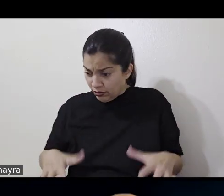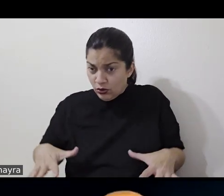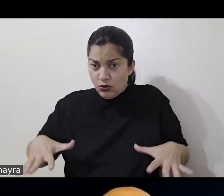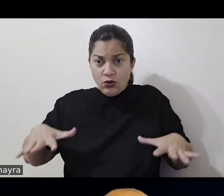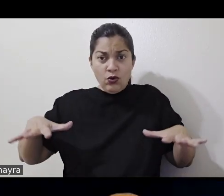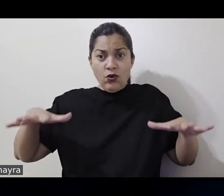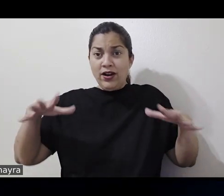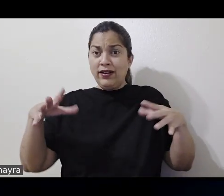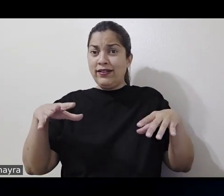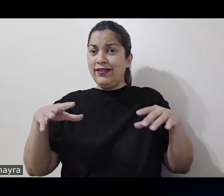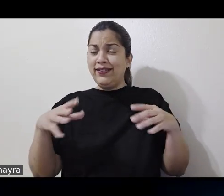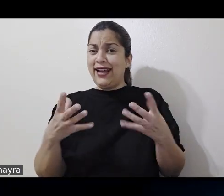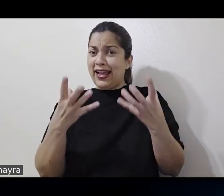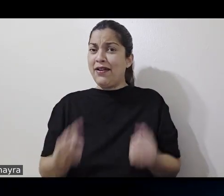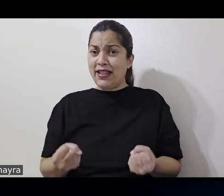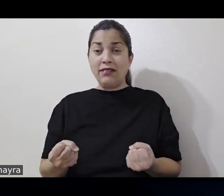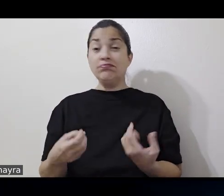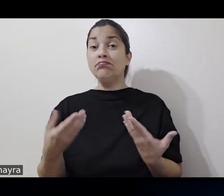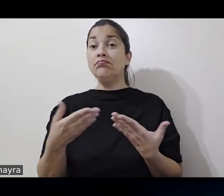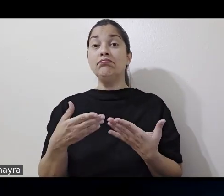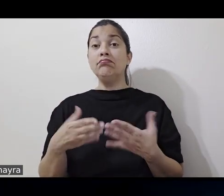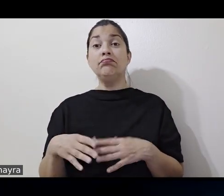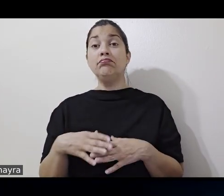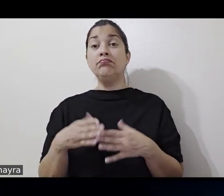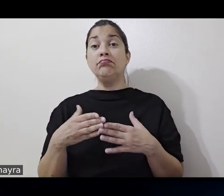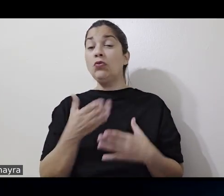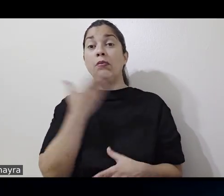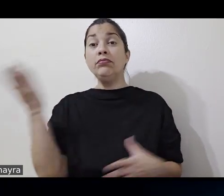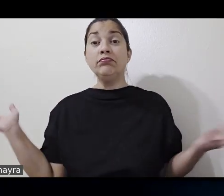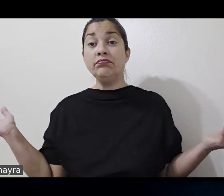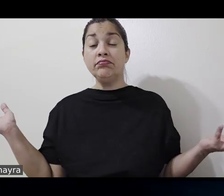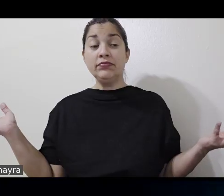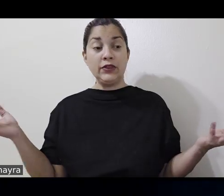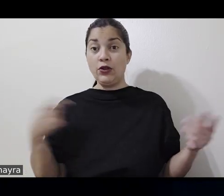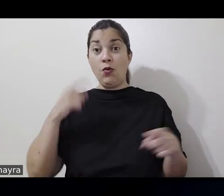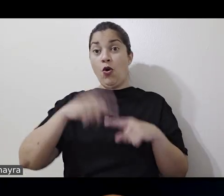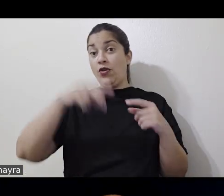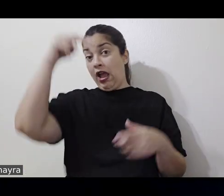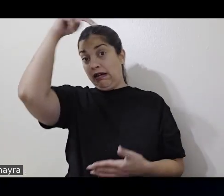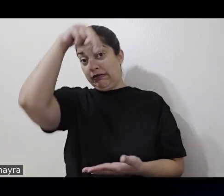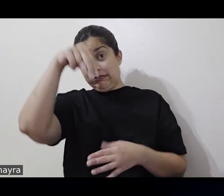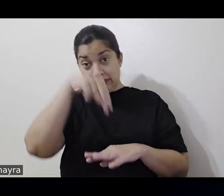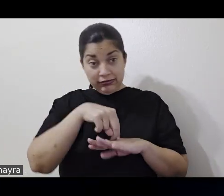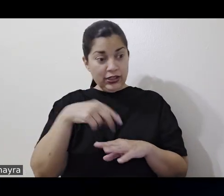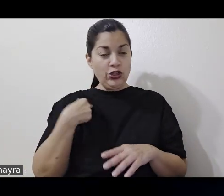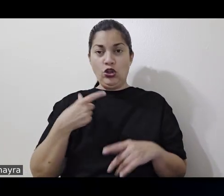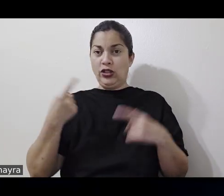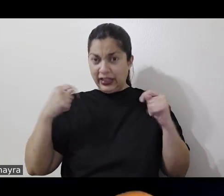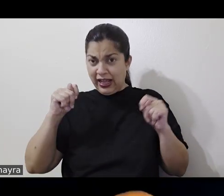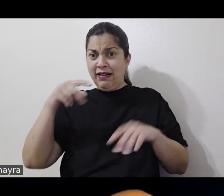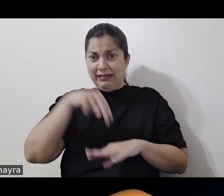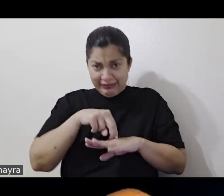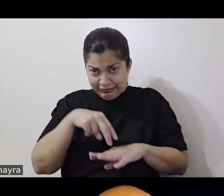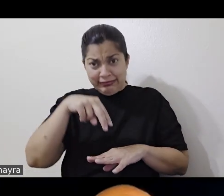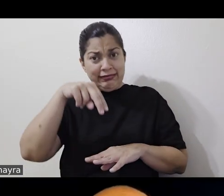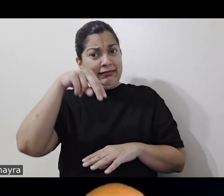mí desapareció. Y no podías bajar, lo más seguro no podías bajar. Y entonces yo llegaba al techo y yo no sé, y yo me empujaba y volví a subir, y no sé por